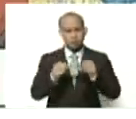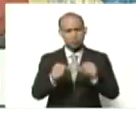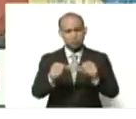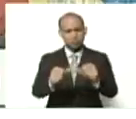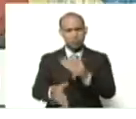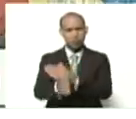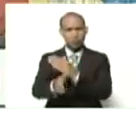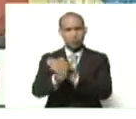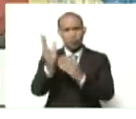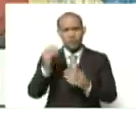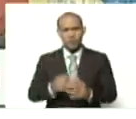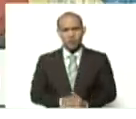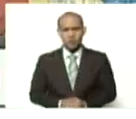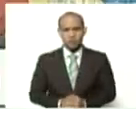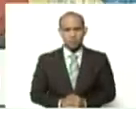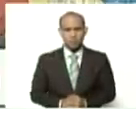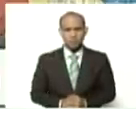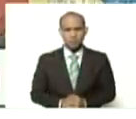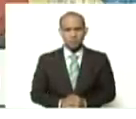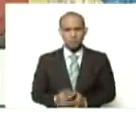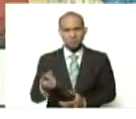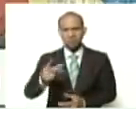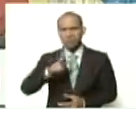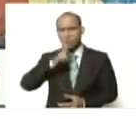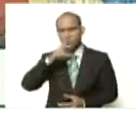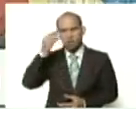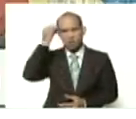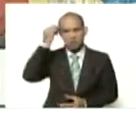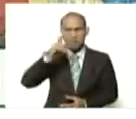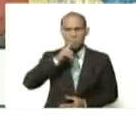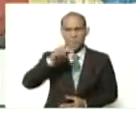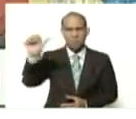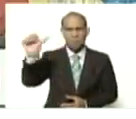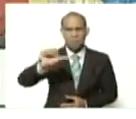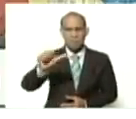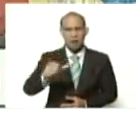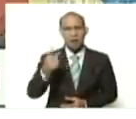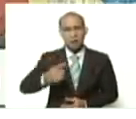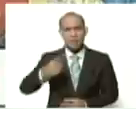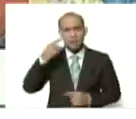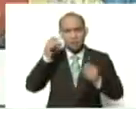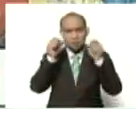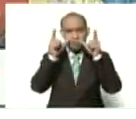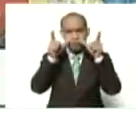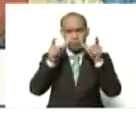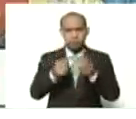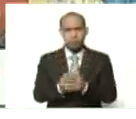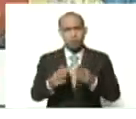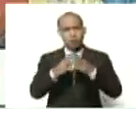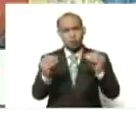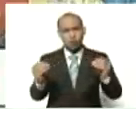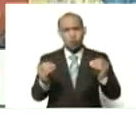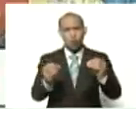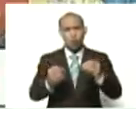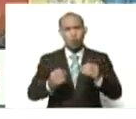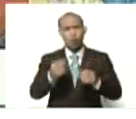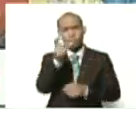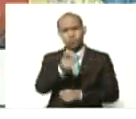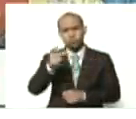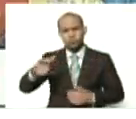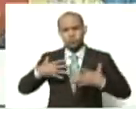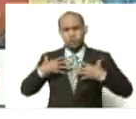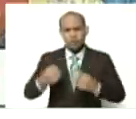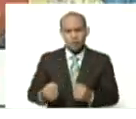permanentemente, obsesivamente, maléficamente. Hay que estar pendiente. Todos los organismos de seguridad, de